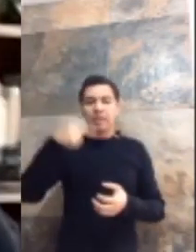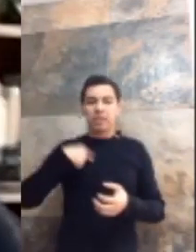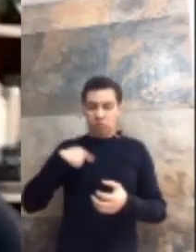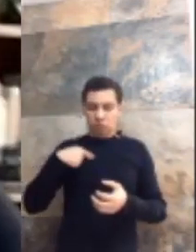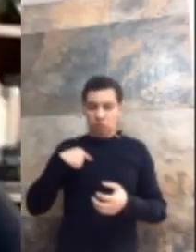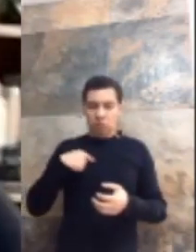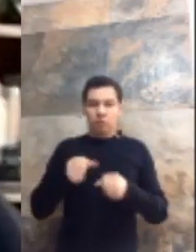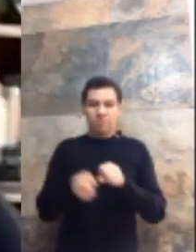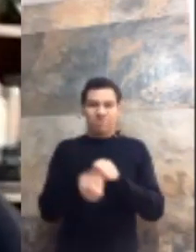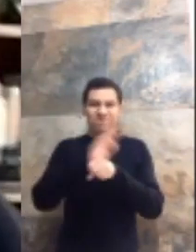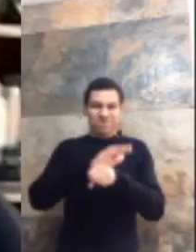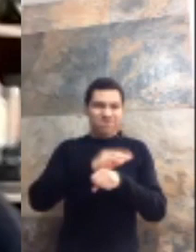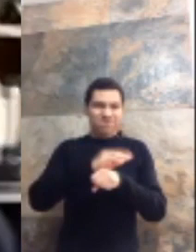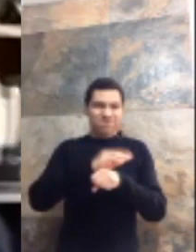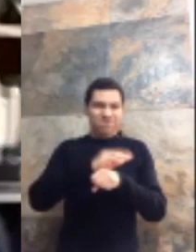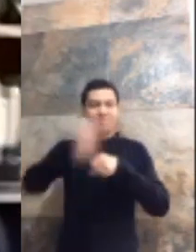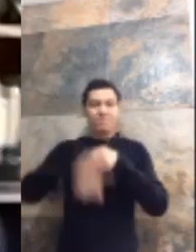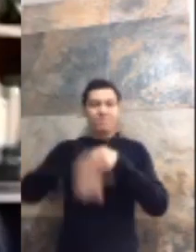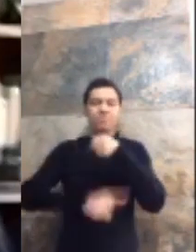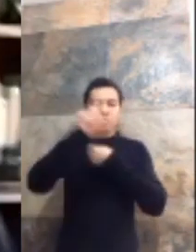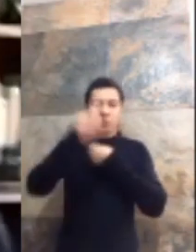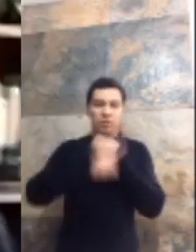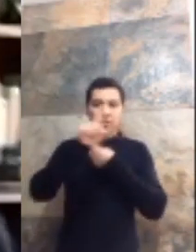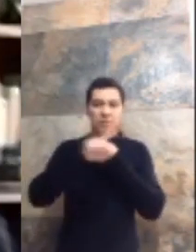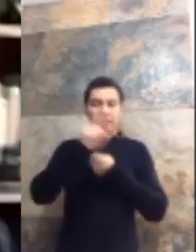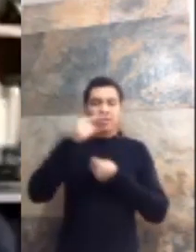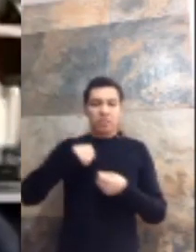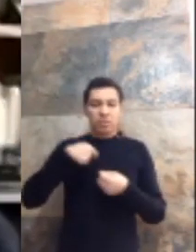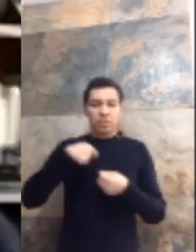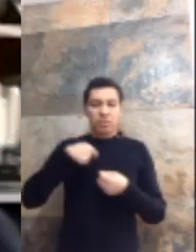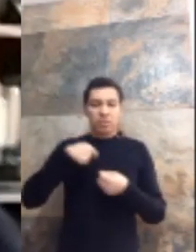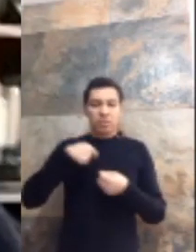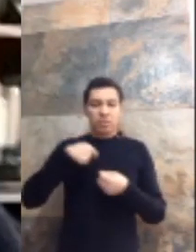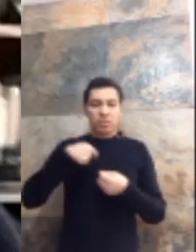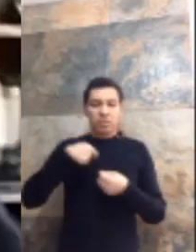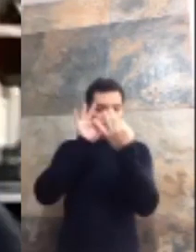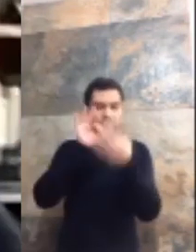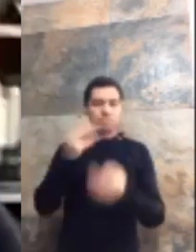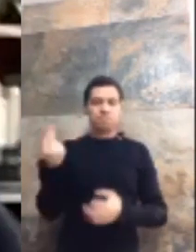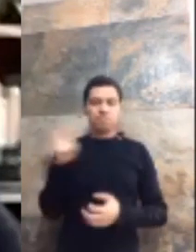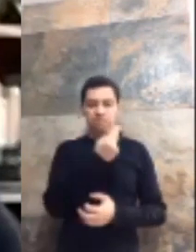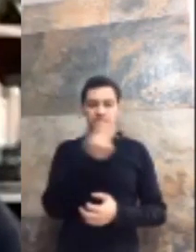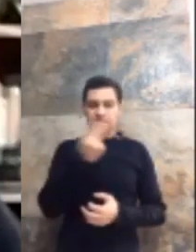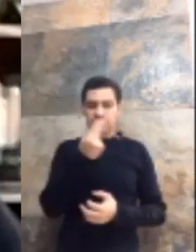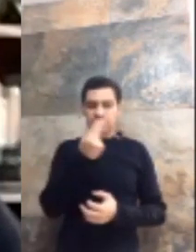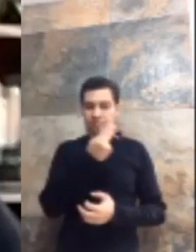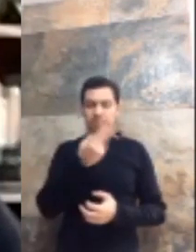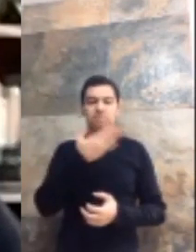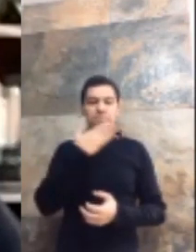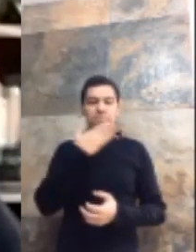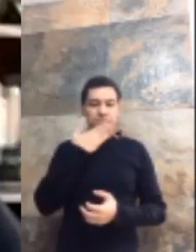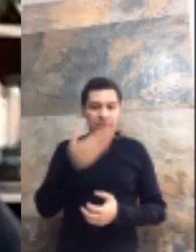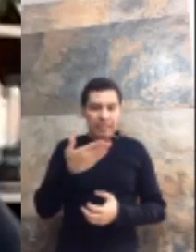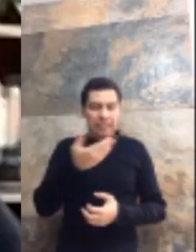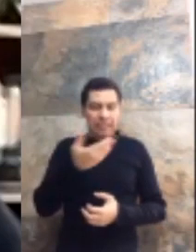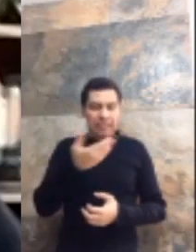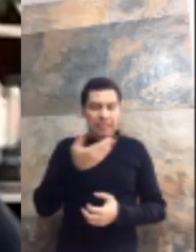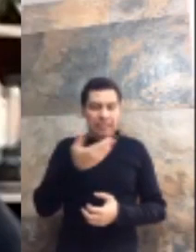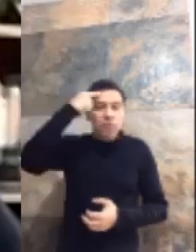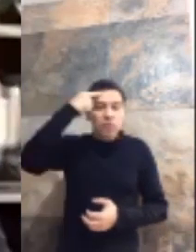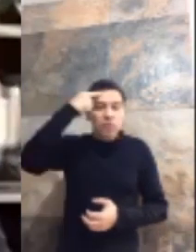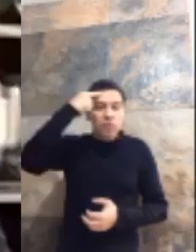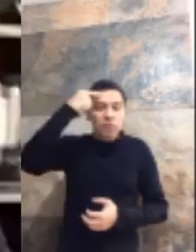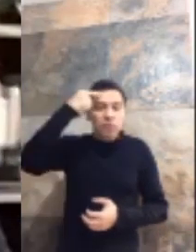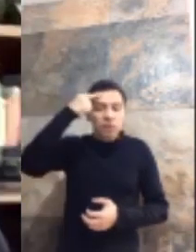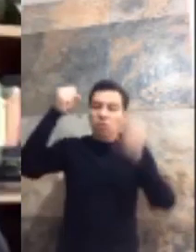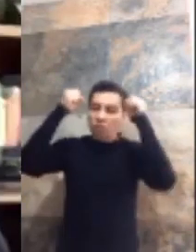situaciones que nos están afectando y que efectivamente la pandemia nos lo ha hecho muy patente,